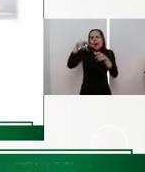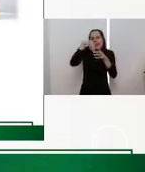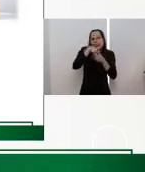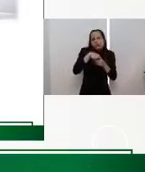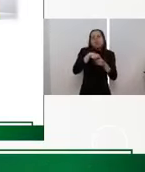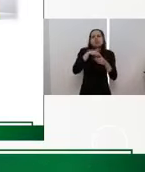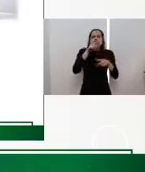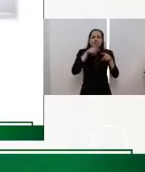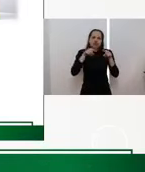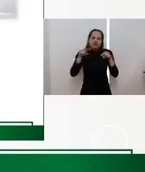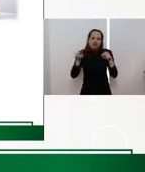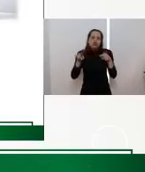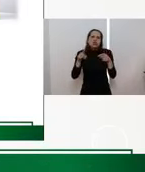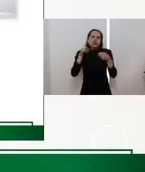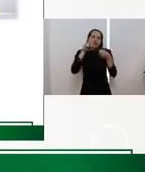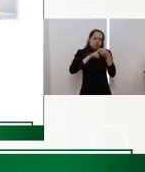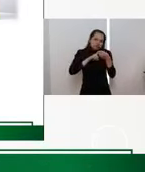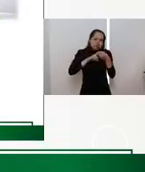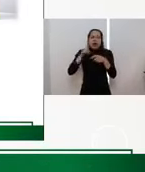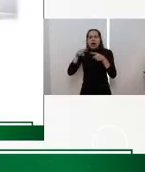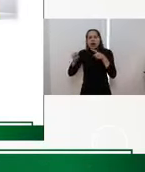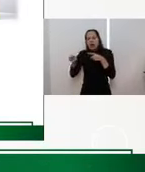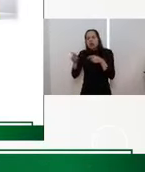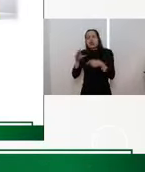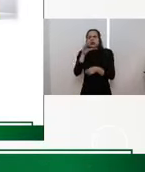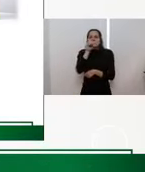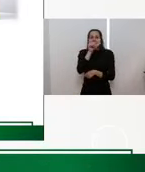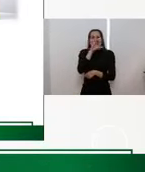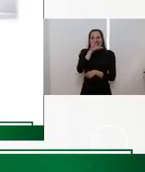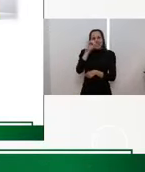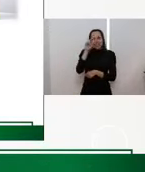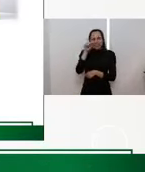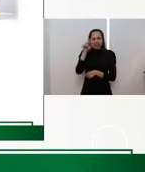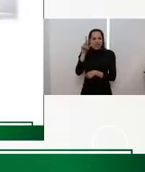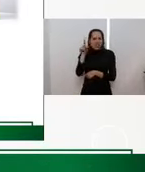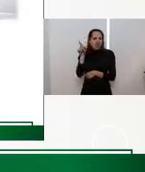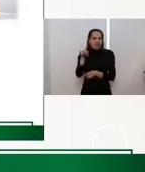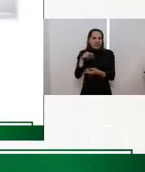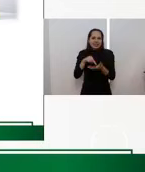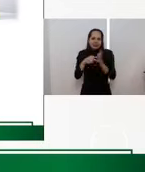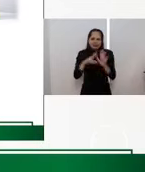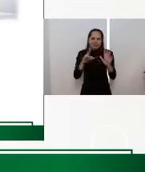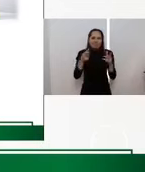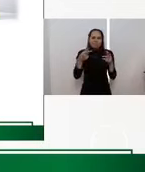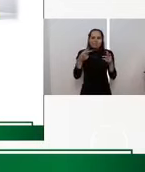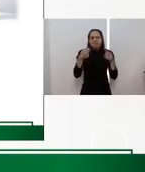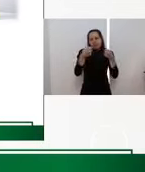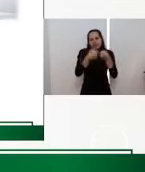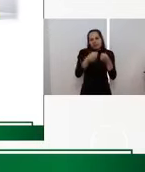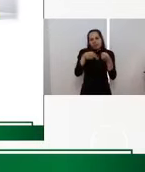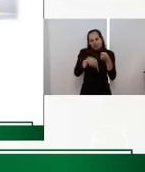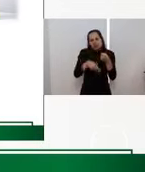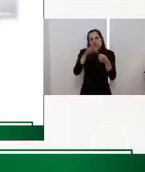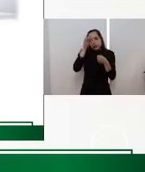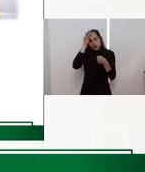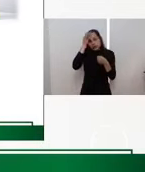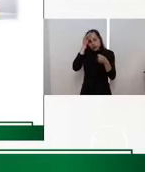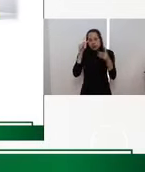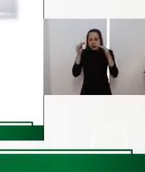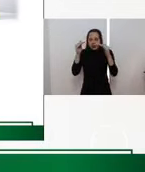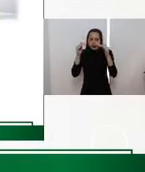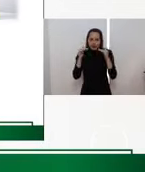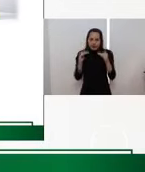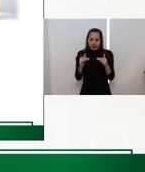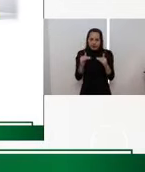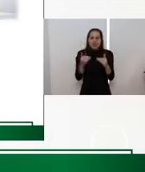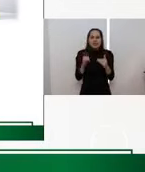accionados y otras como vinculados como accionados son las que son directamente para el hospital que son el 31 por ciento y las que está en las que